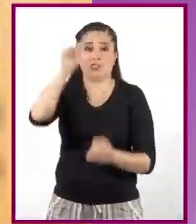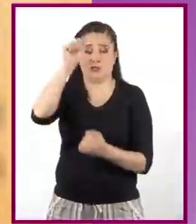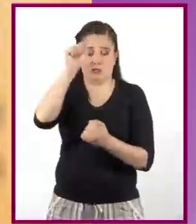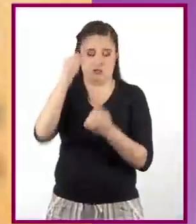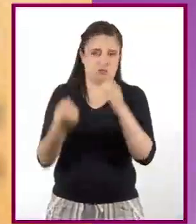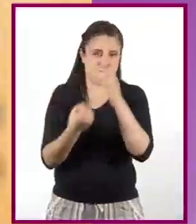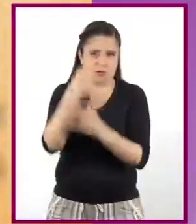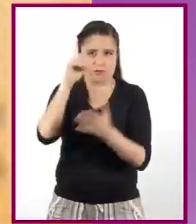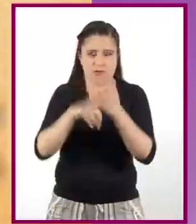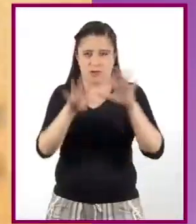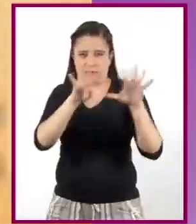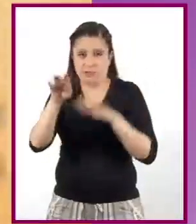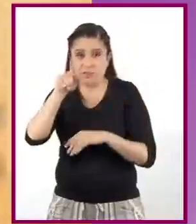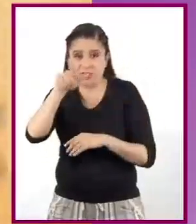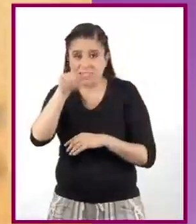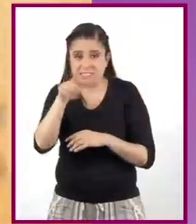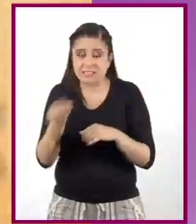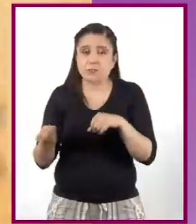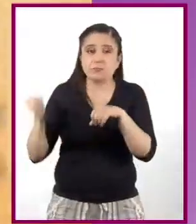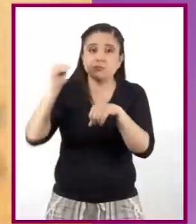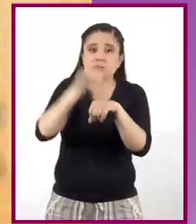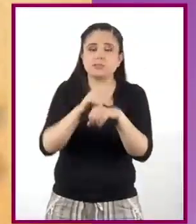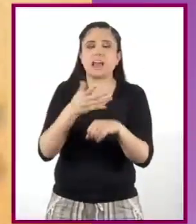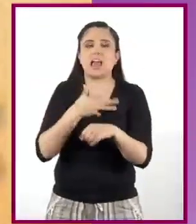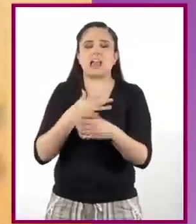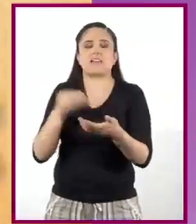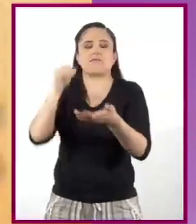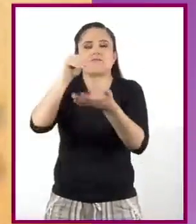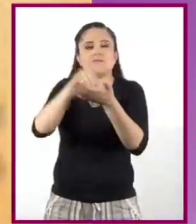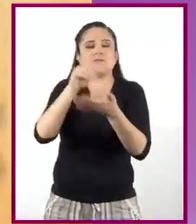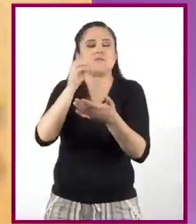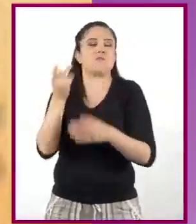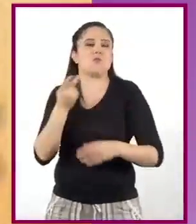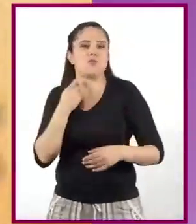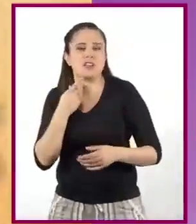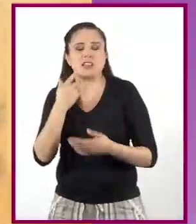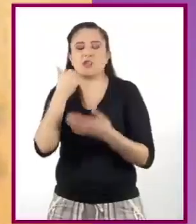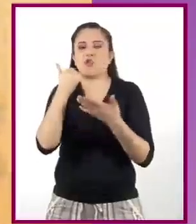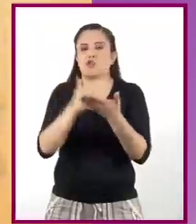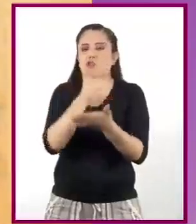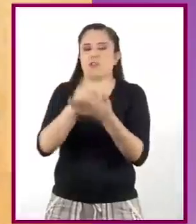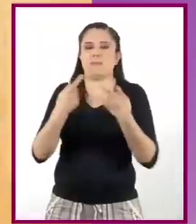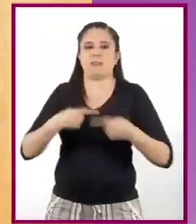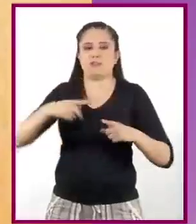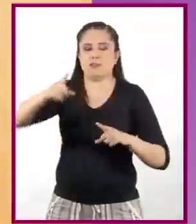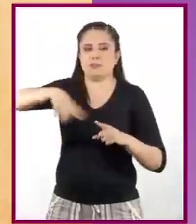de 1917, se plasmaron los derechos civiles y políticos de los ciudadanos.